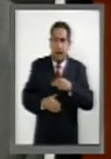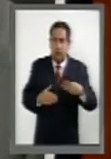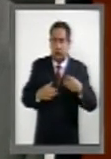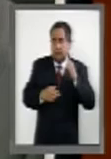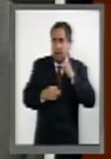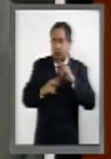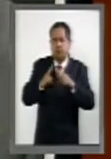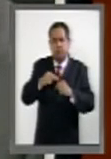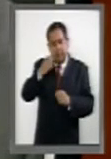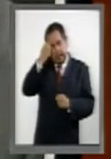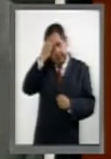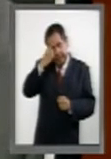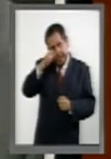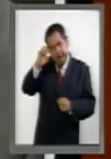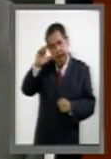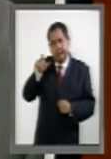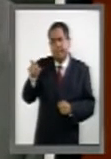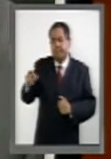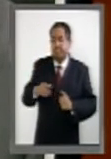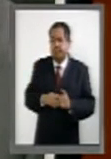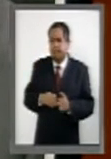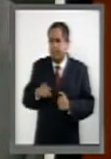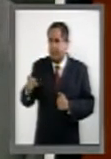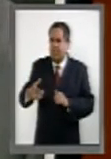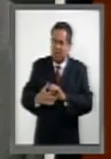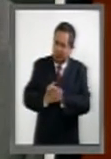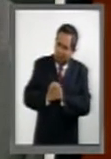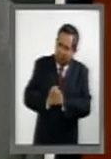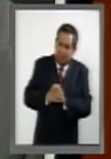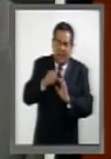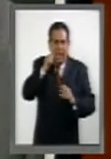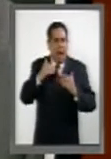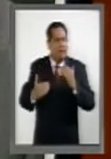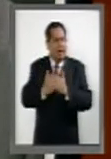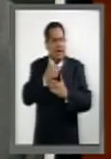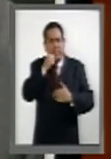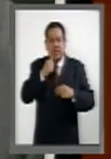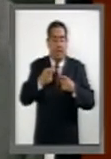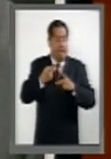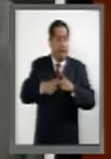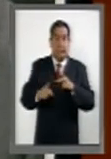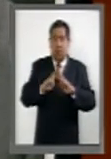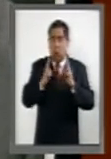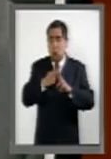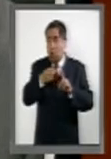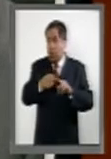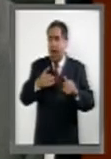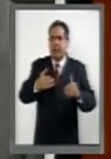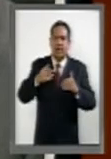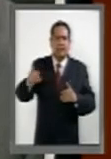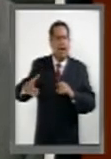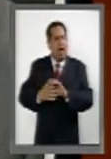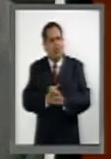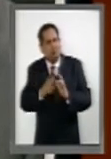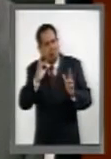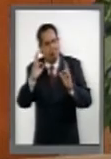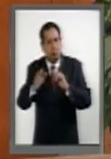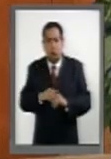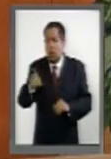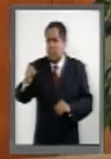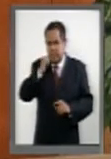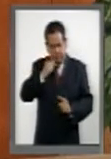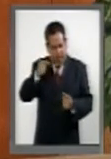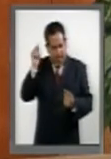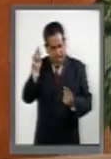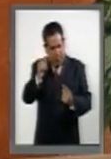Braulio. Extrañaremos su cálido saludo por las mañanas previo a las sesiones. Extrañaremos sus acertados